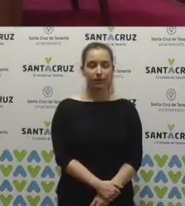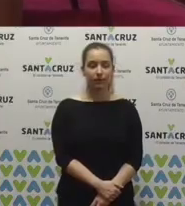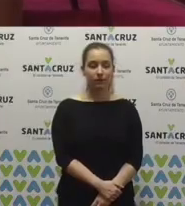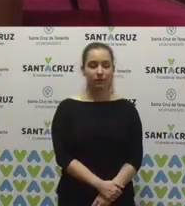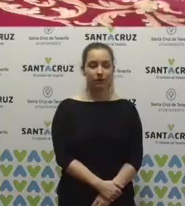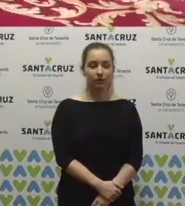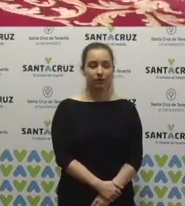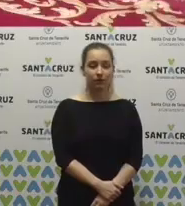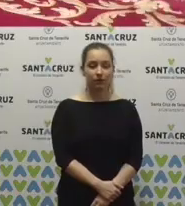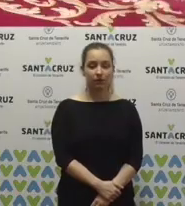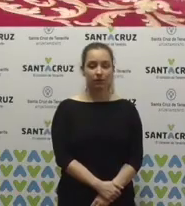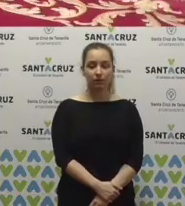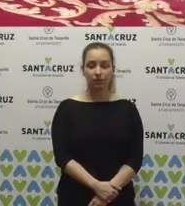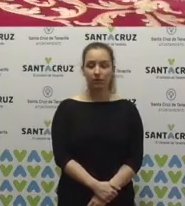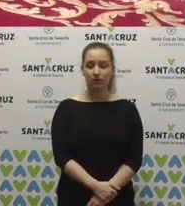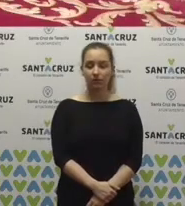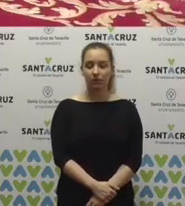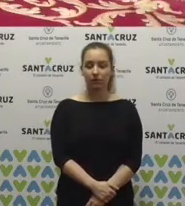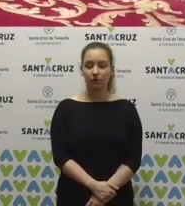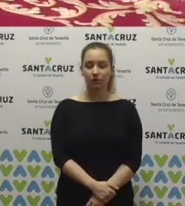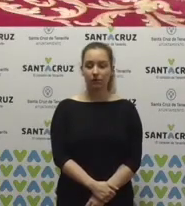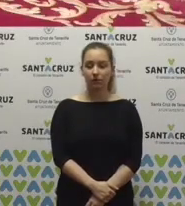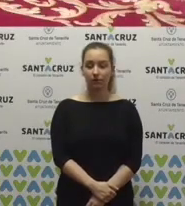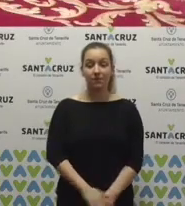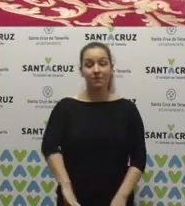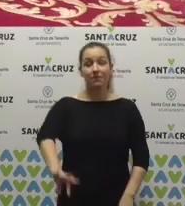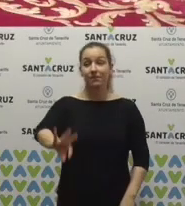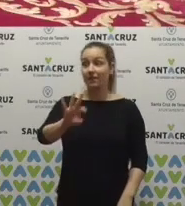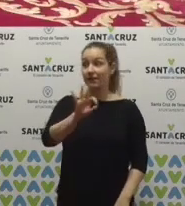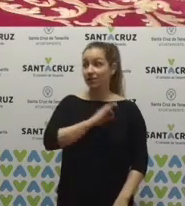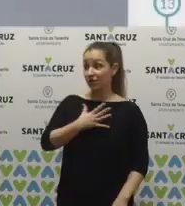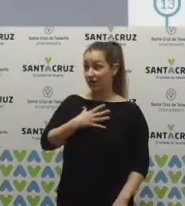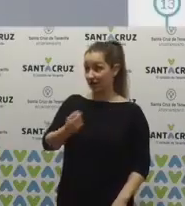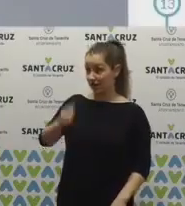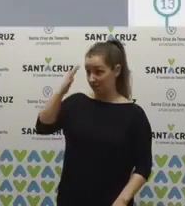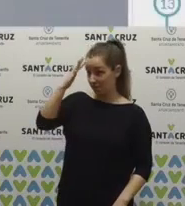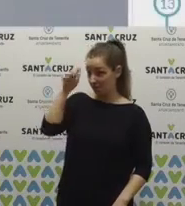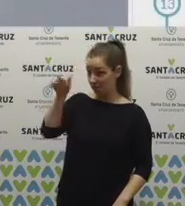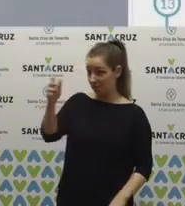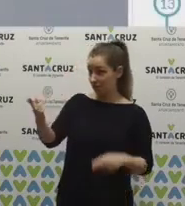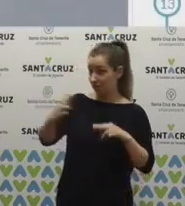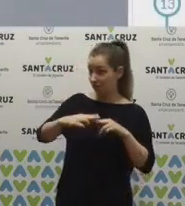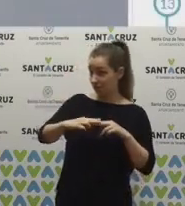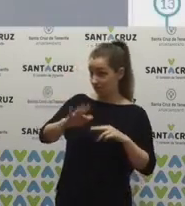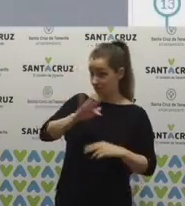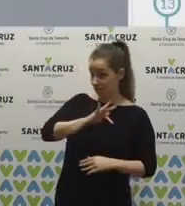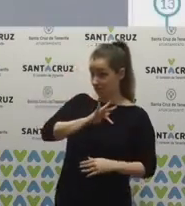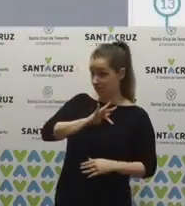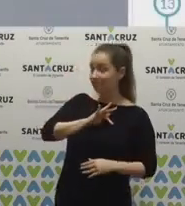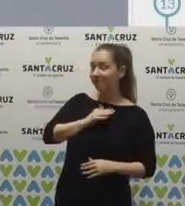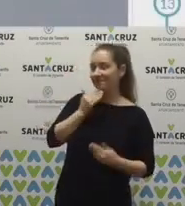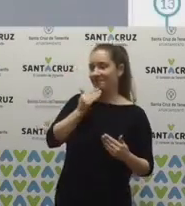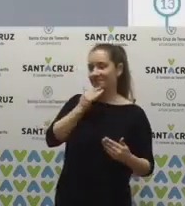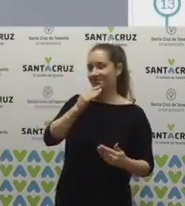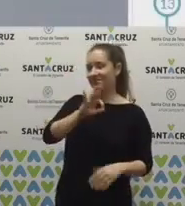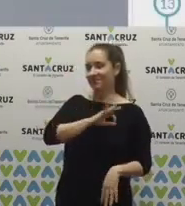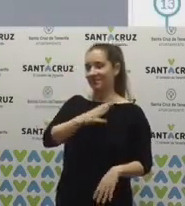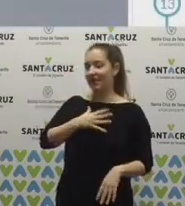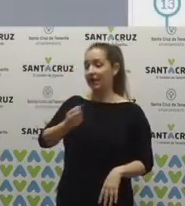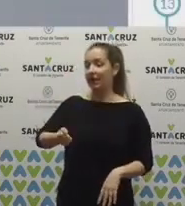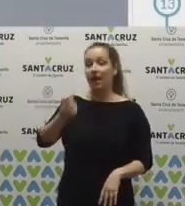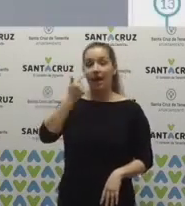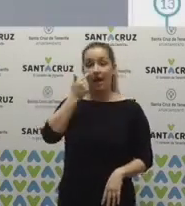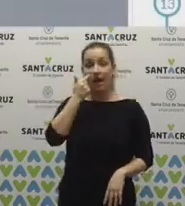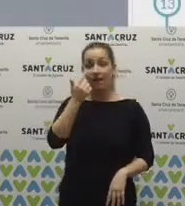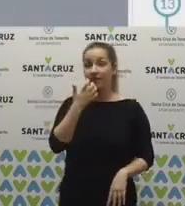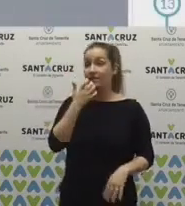gracias señor alcalde se imaginó la alcaldesa vamos a ver si tenemos